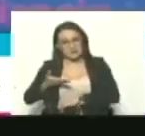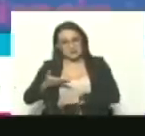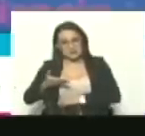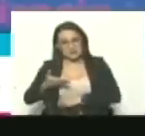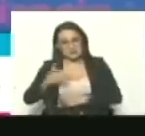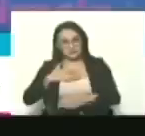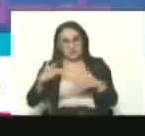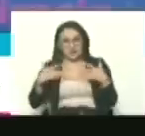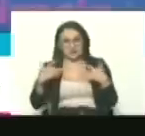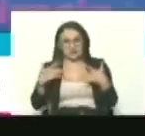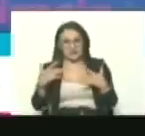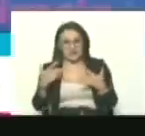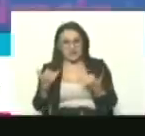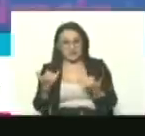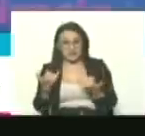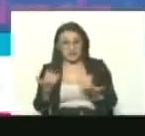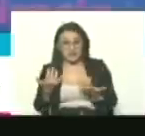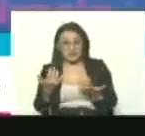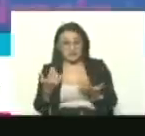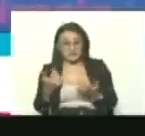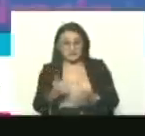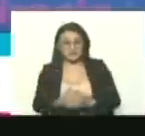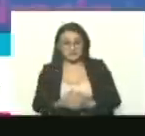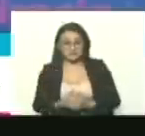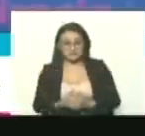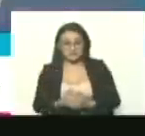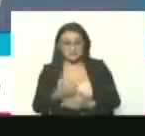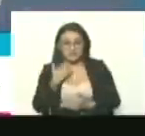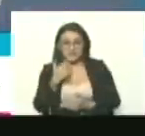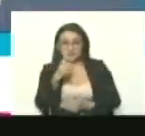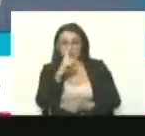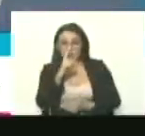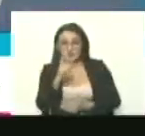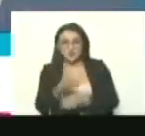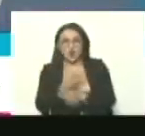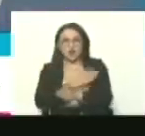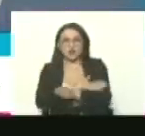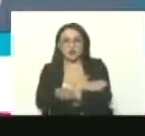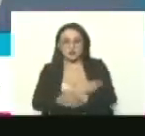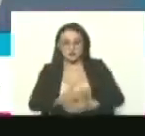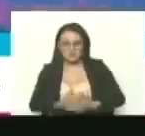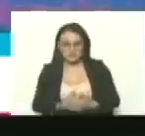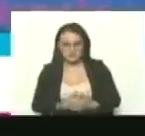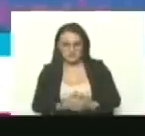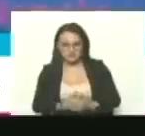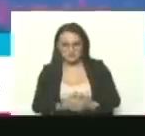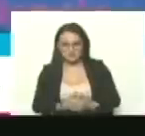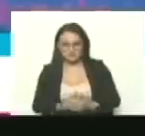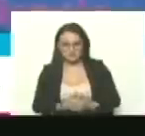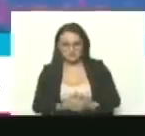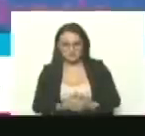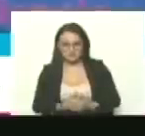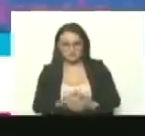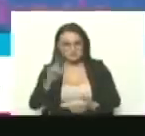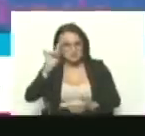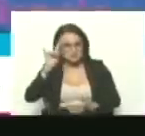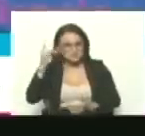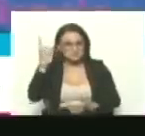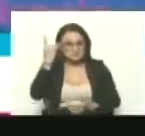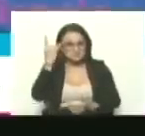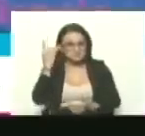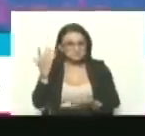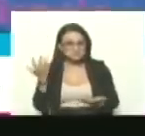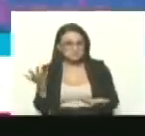actividades productivas, etcétera, que es la cuenca del Paraná, casi con un año de antelación nos permitió a nosotros predecirla.